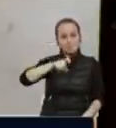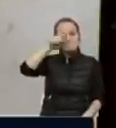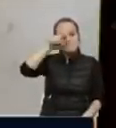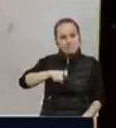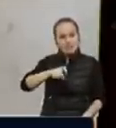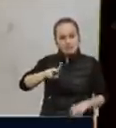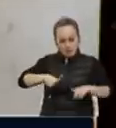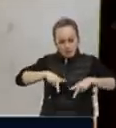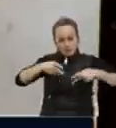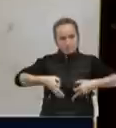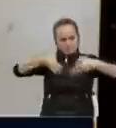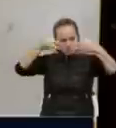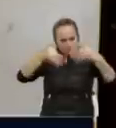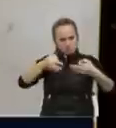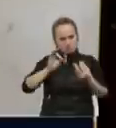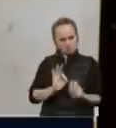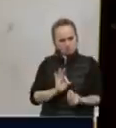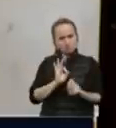vivir con dignidad.